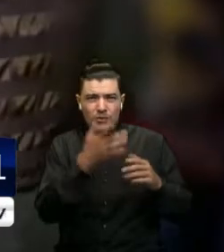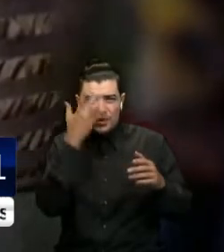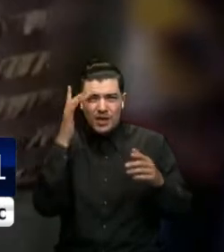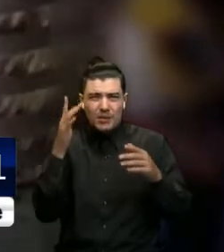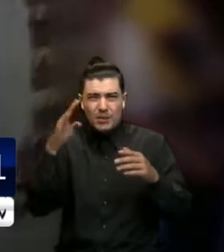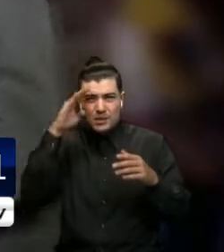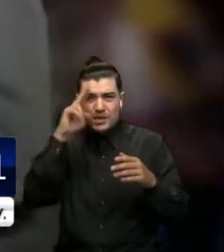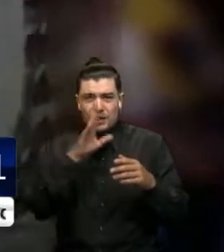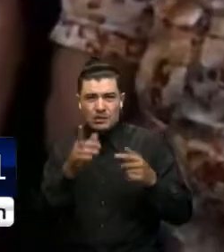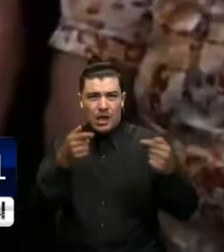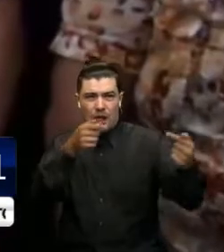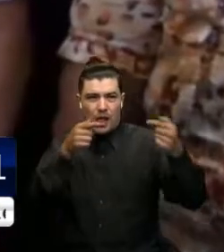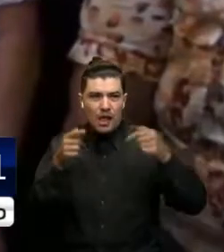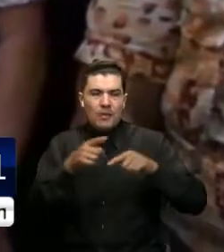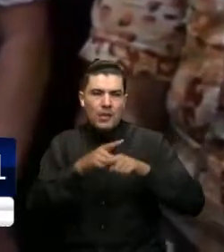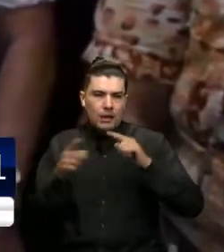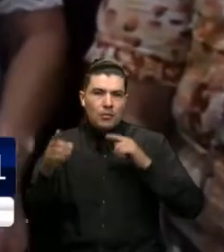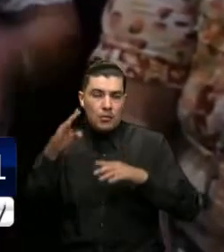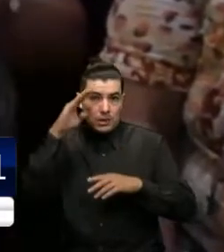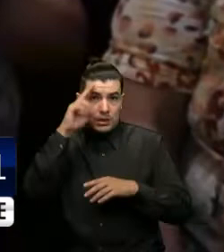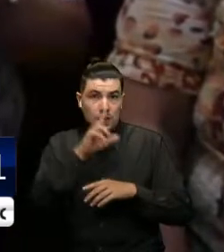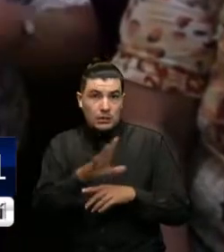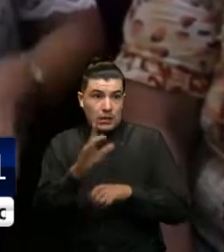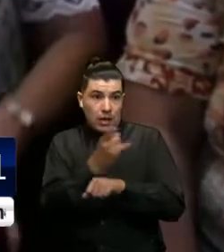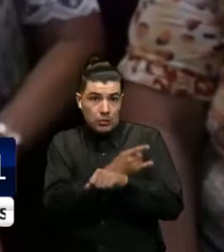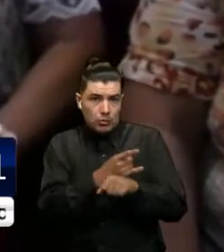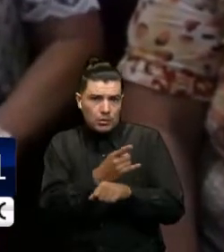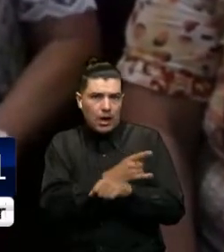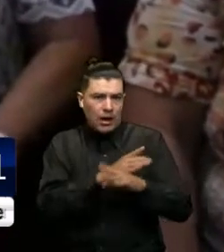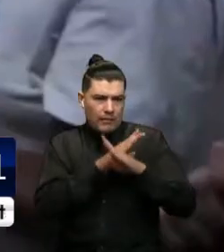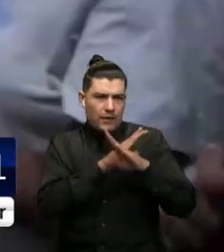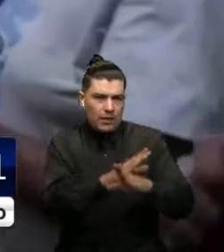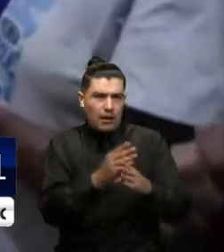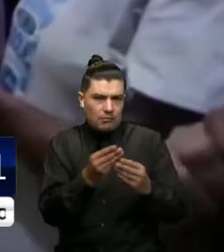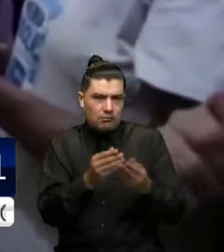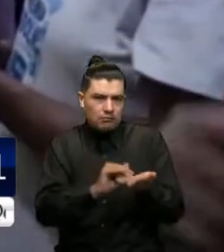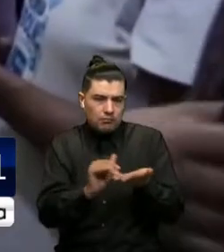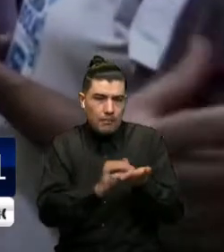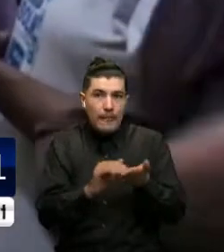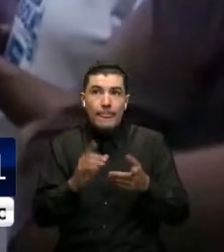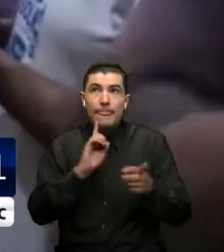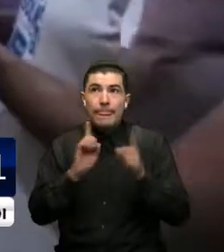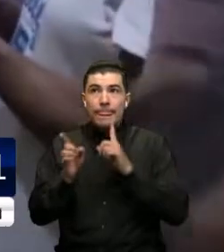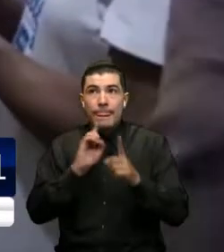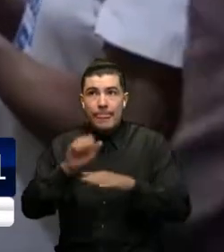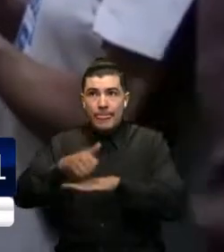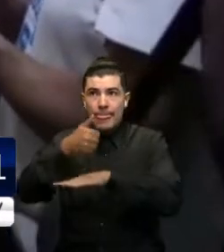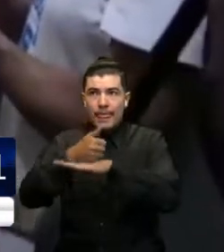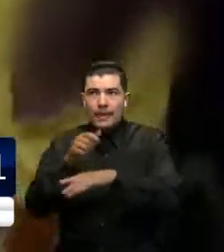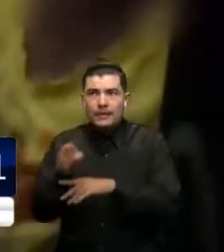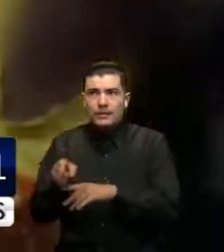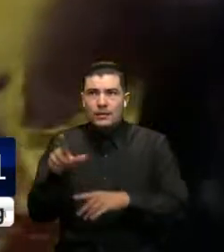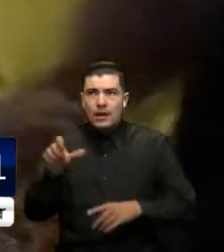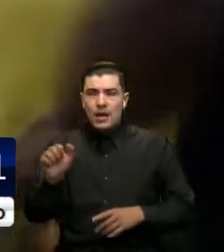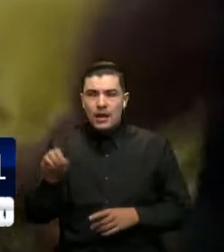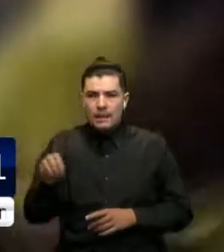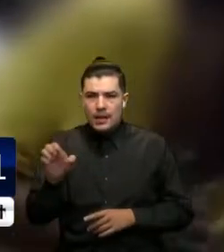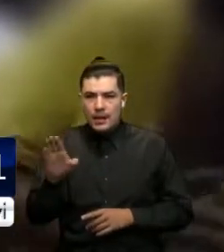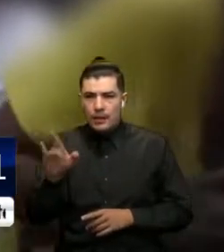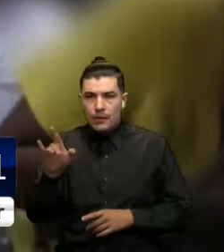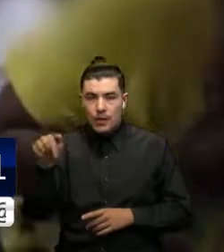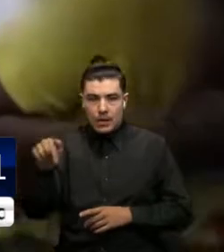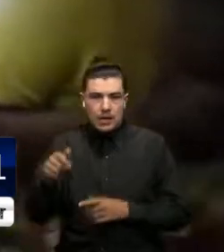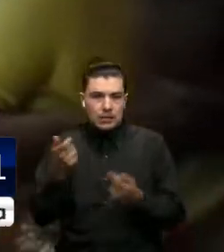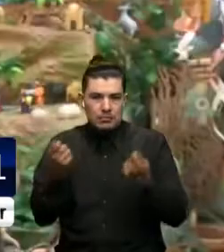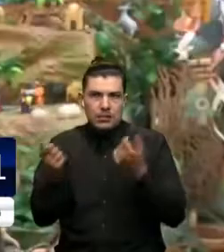la policía evitó el uso de la fuerza y a través de la mediación y el diálogo que lideró el comandante de la mecuc se neutralizó la